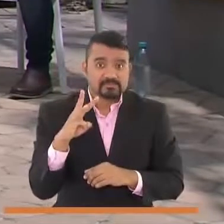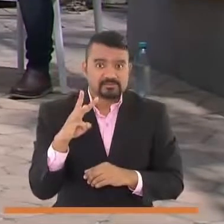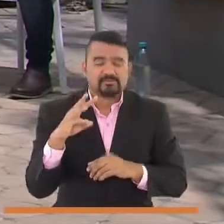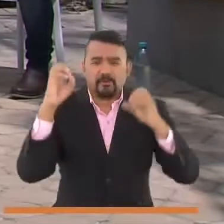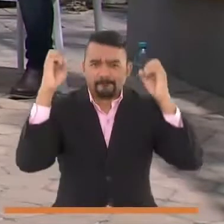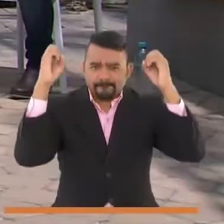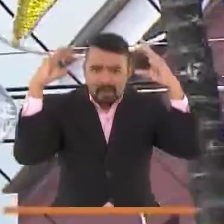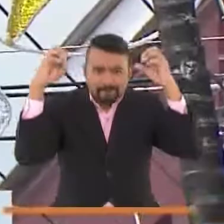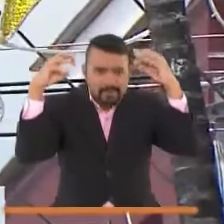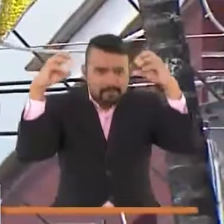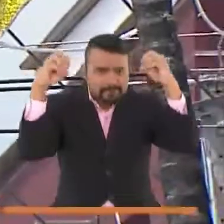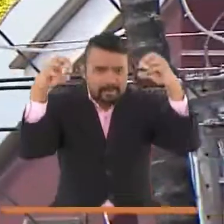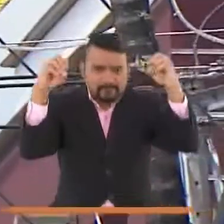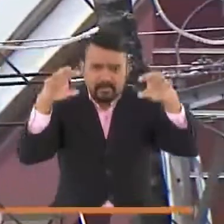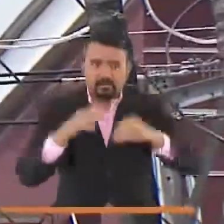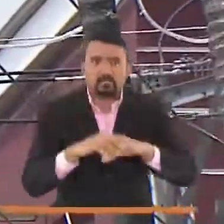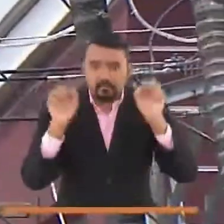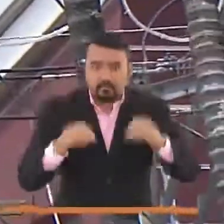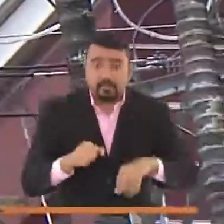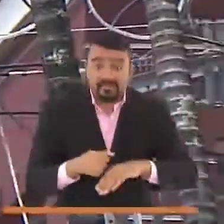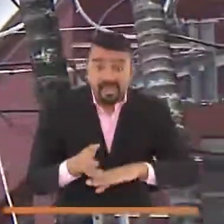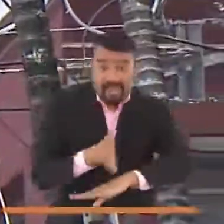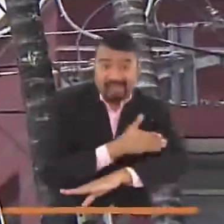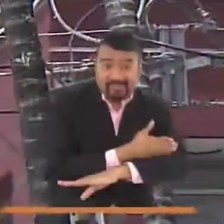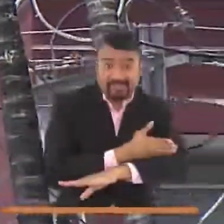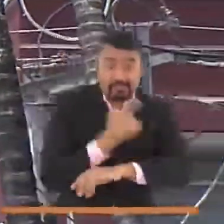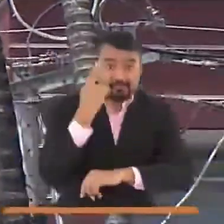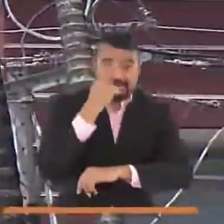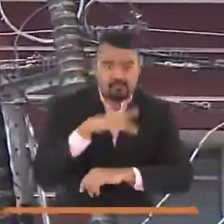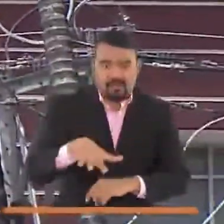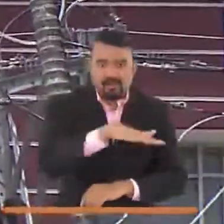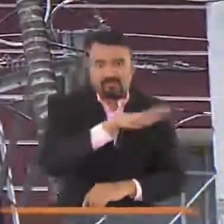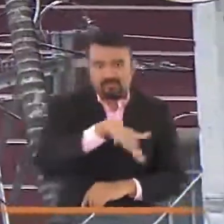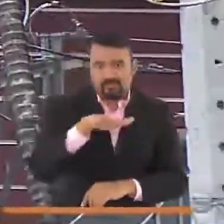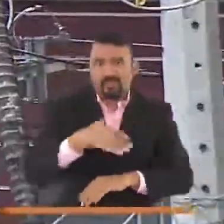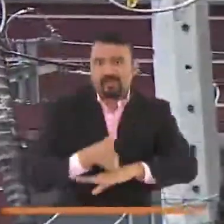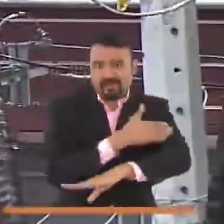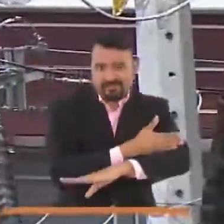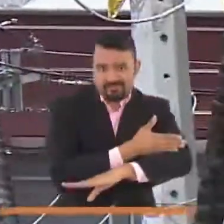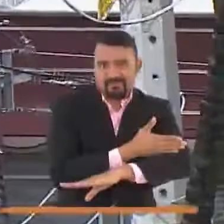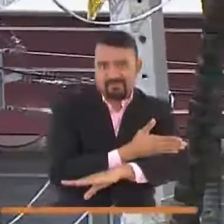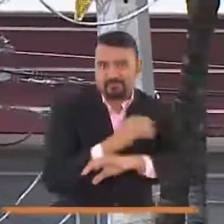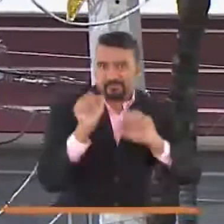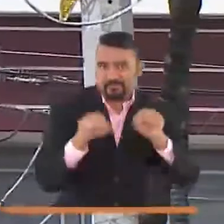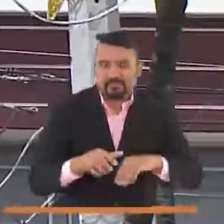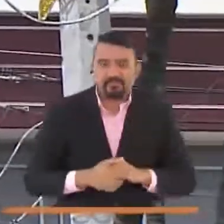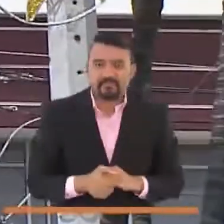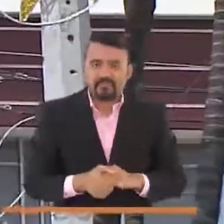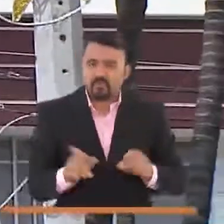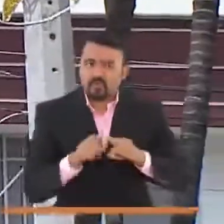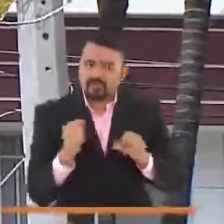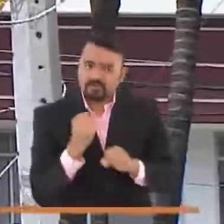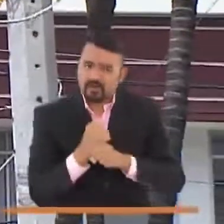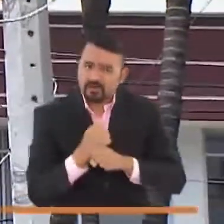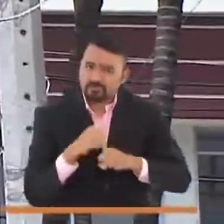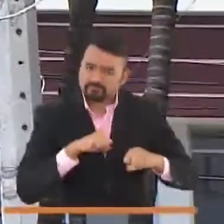en pandemia encendamos la Navidad antes que todos los municipios de Antioquia. Eso también demuestra que nuestro equipo